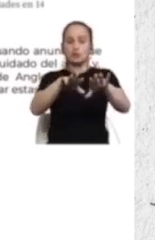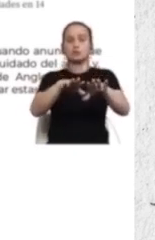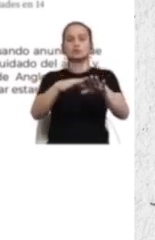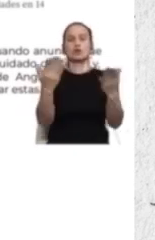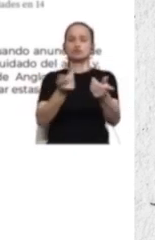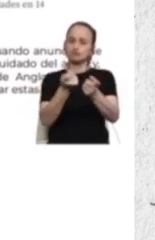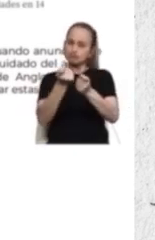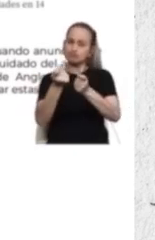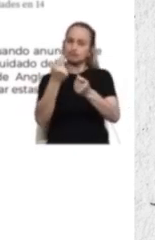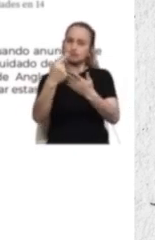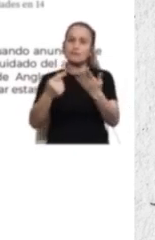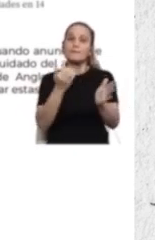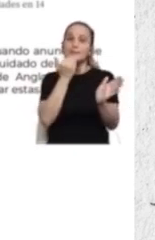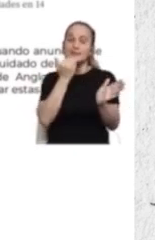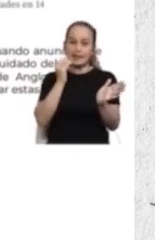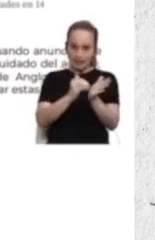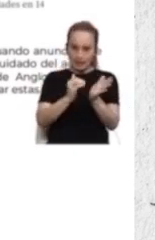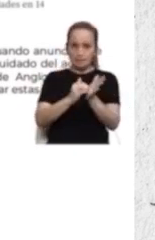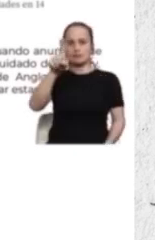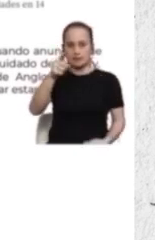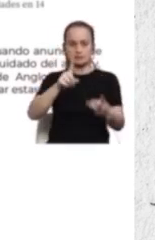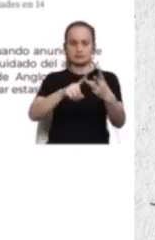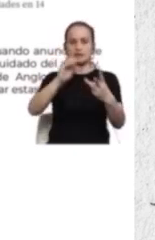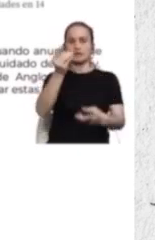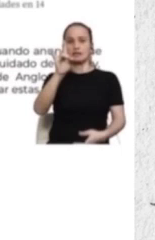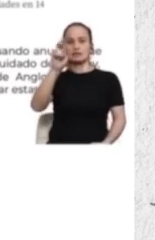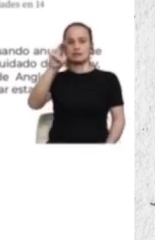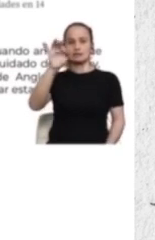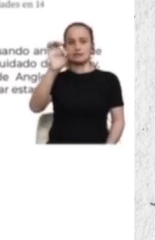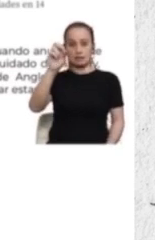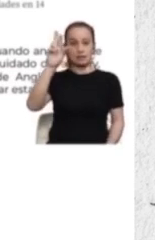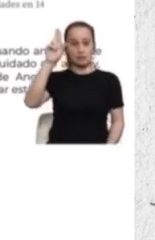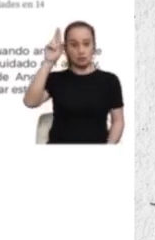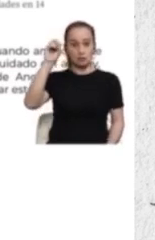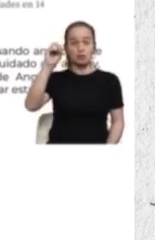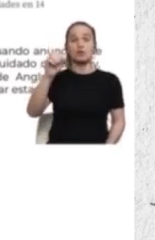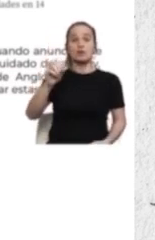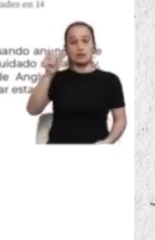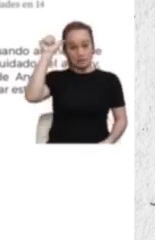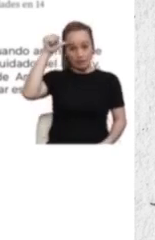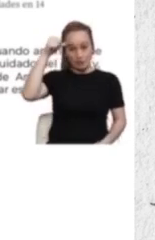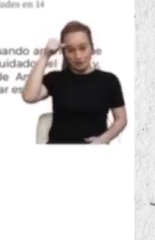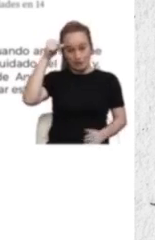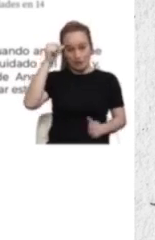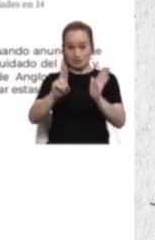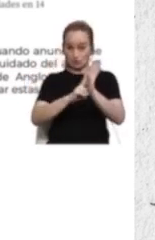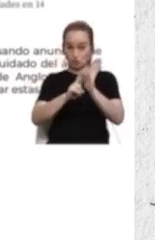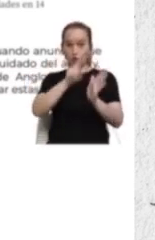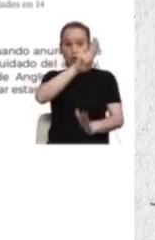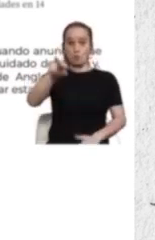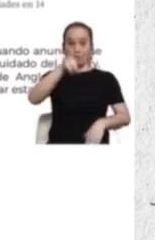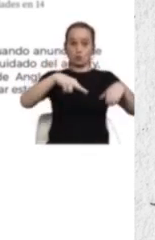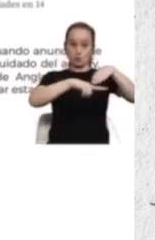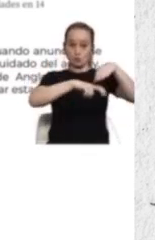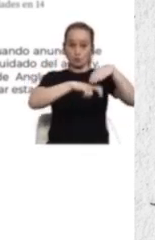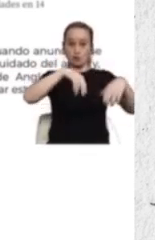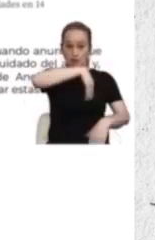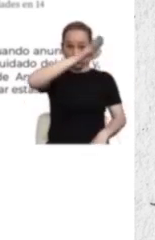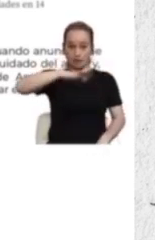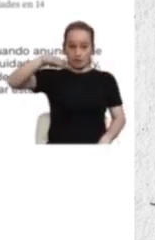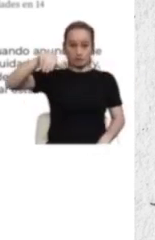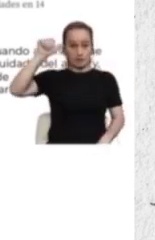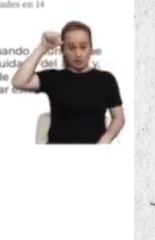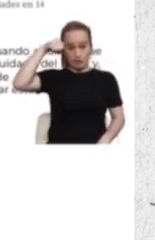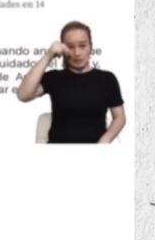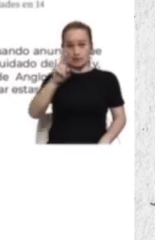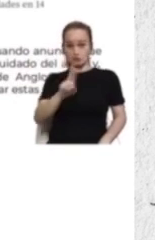de medidas, por ejemplo, a los amigos antioqueños. ¿Recuerdan ustedes la resolución de la ministra de Ambiente que iba a prohibir la minería en Antioquia, en el